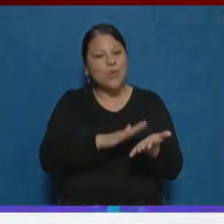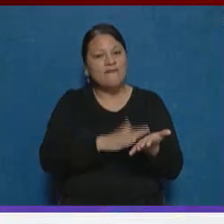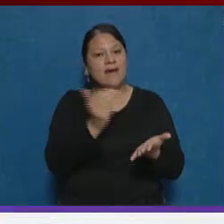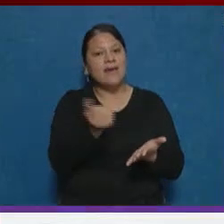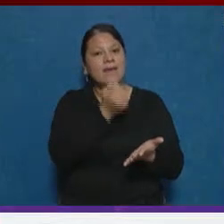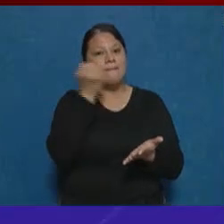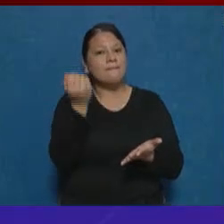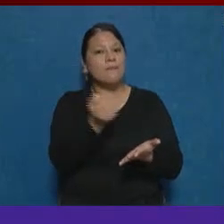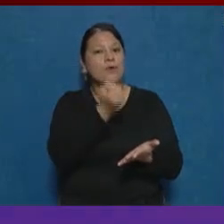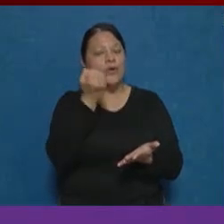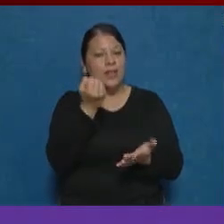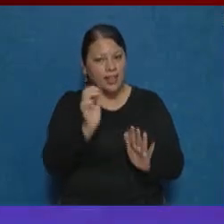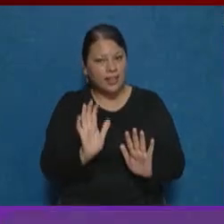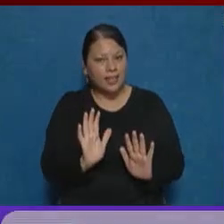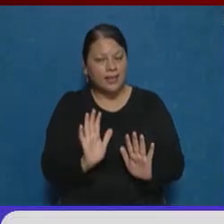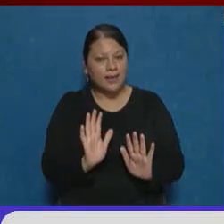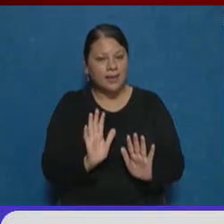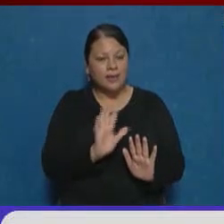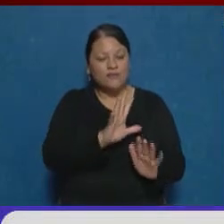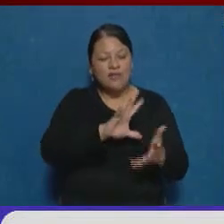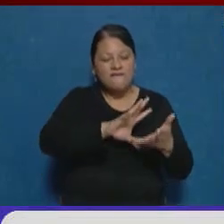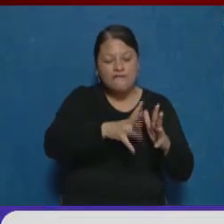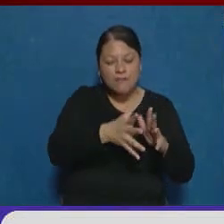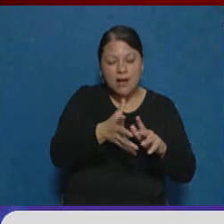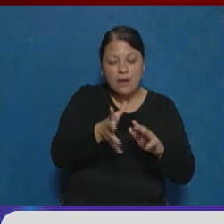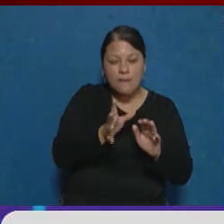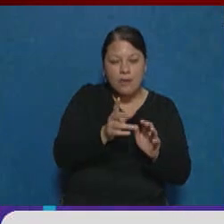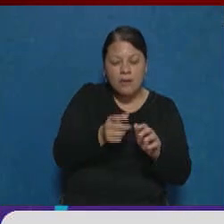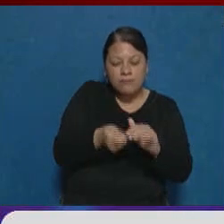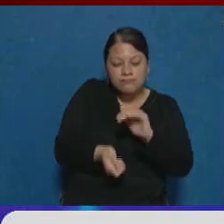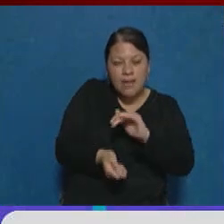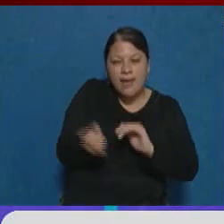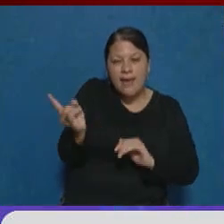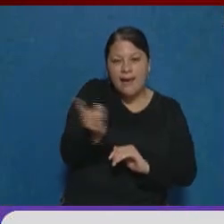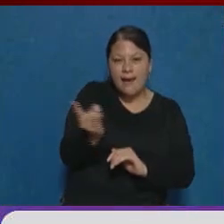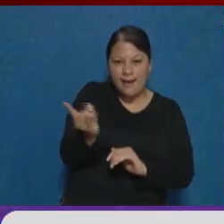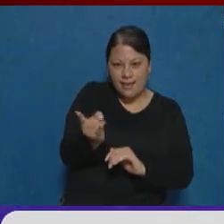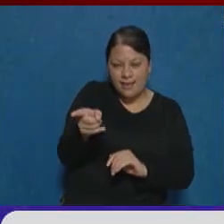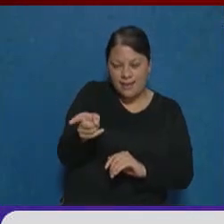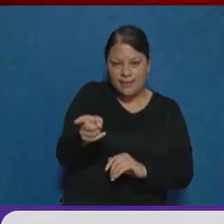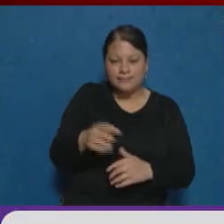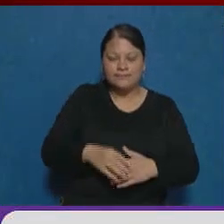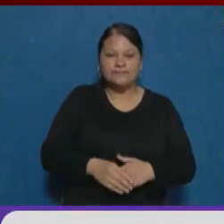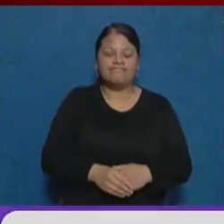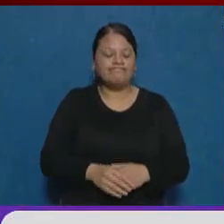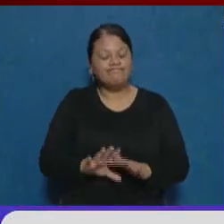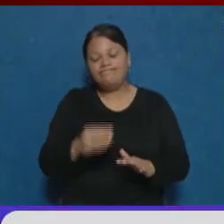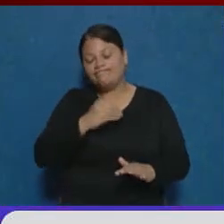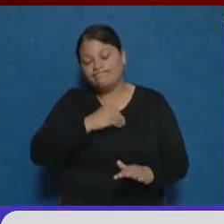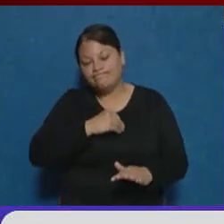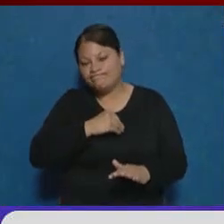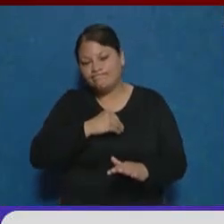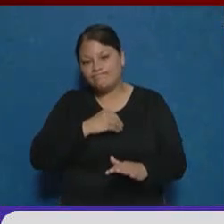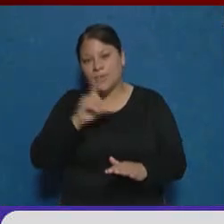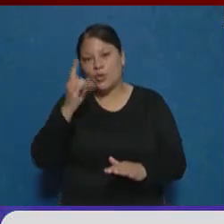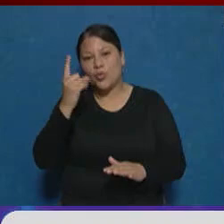entender que se había tratado de una treta, de un engaño que luego terminó en este hecho.